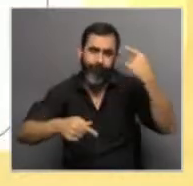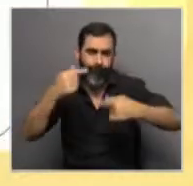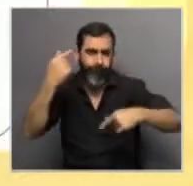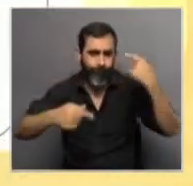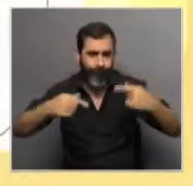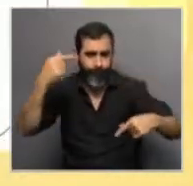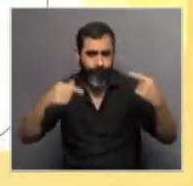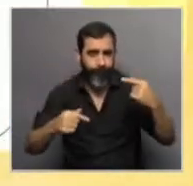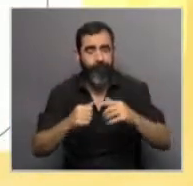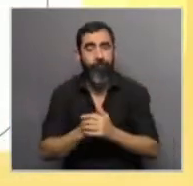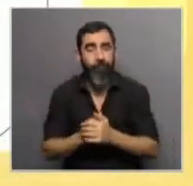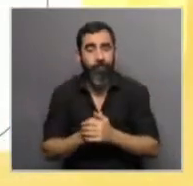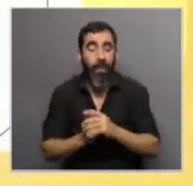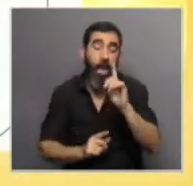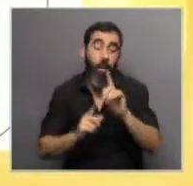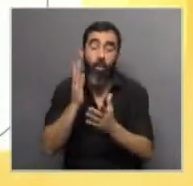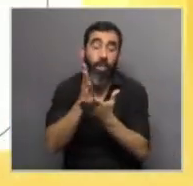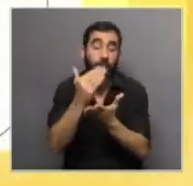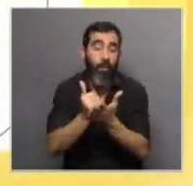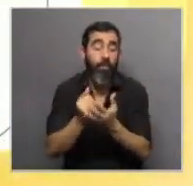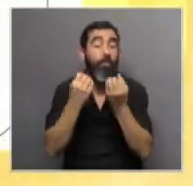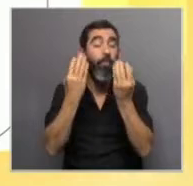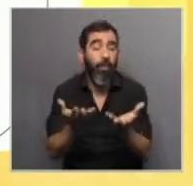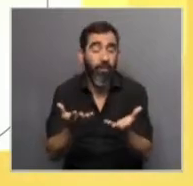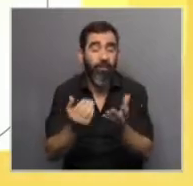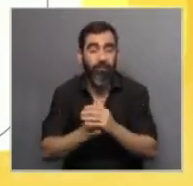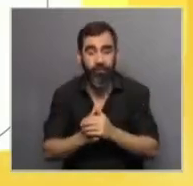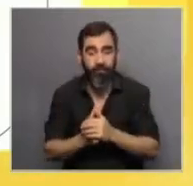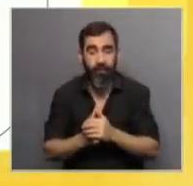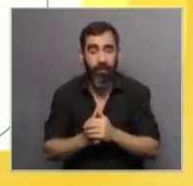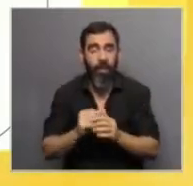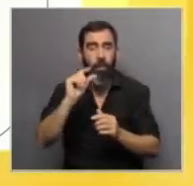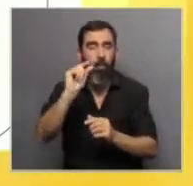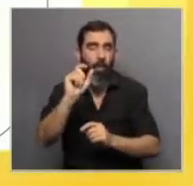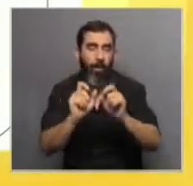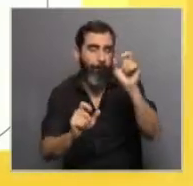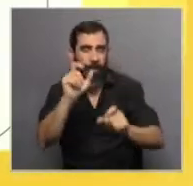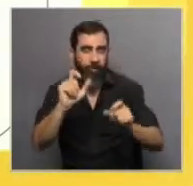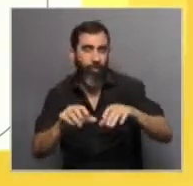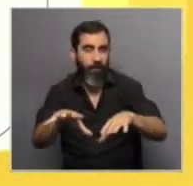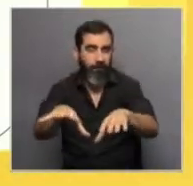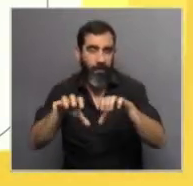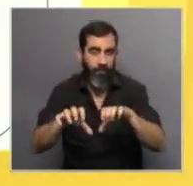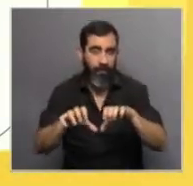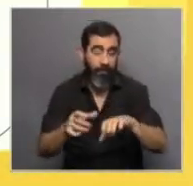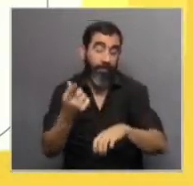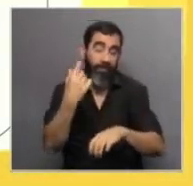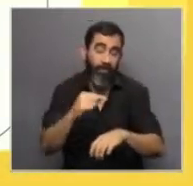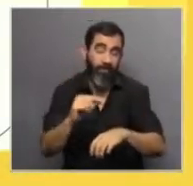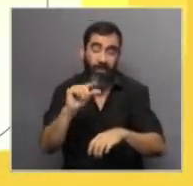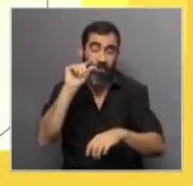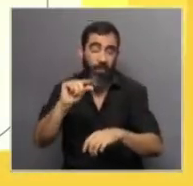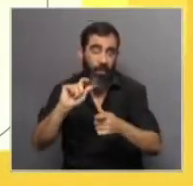variabilidad en las tasas de algunos departamentos porque tienen bajas poblaciones y de modo que